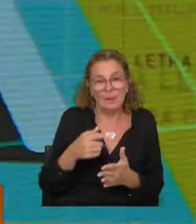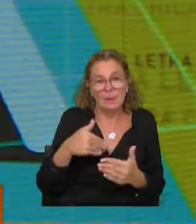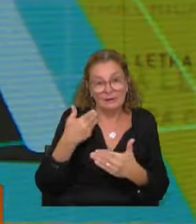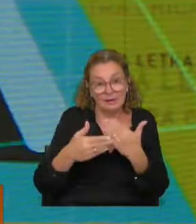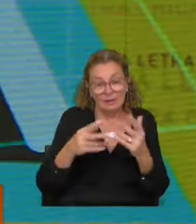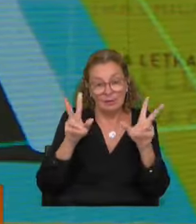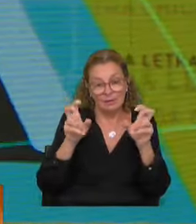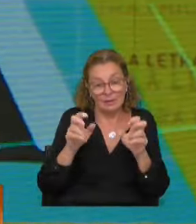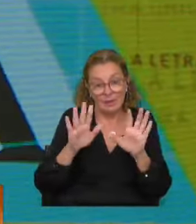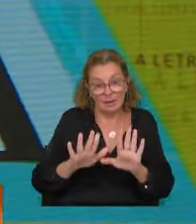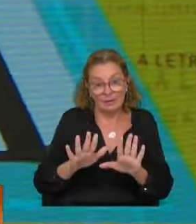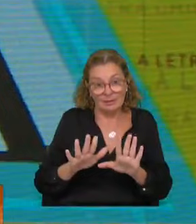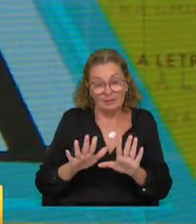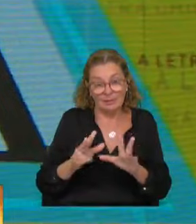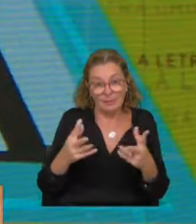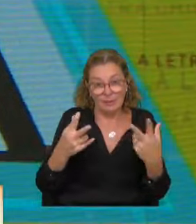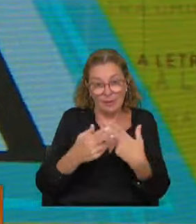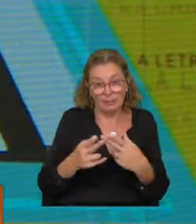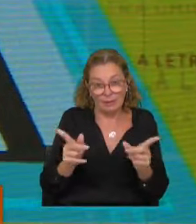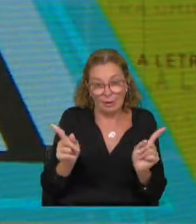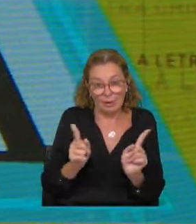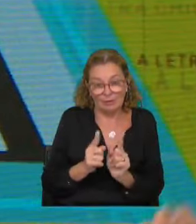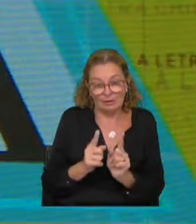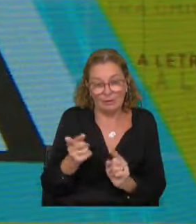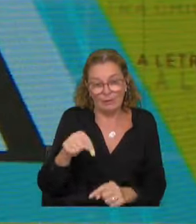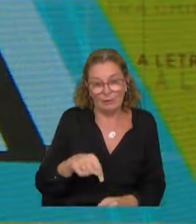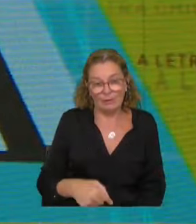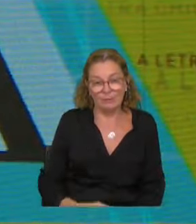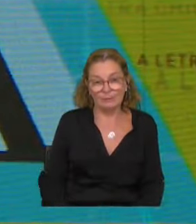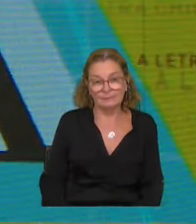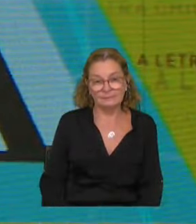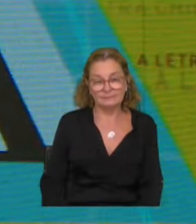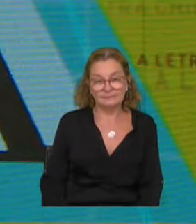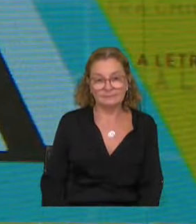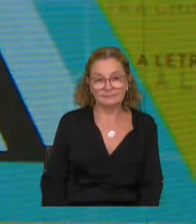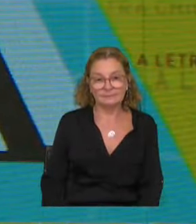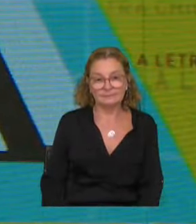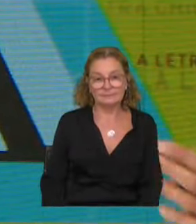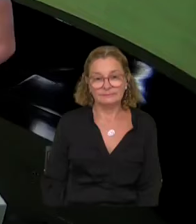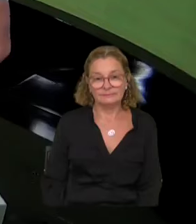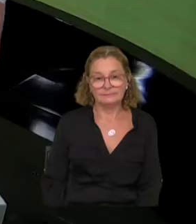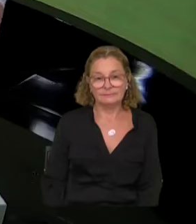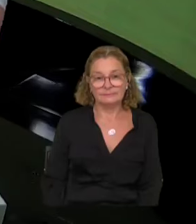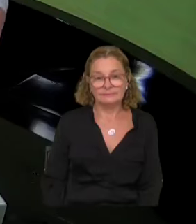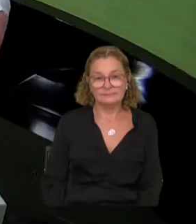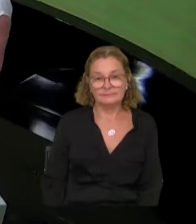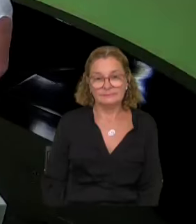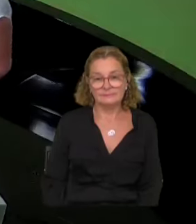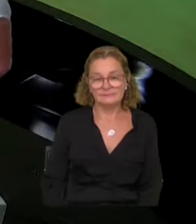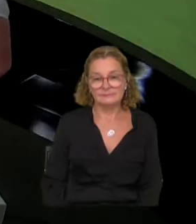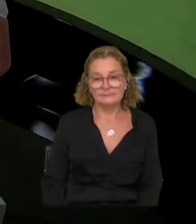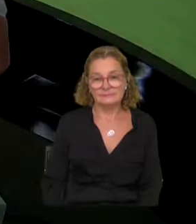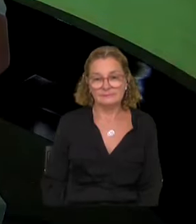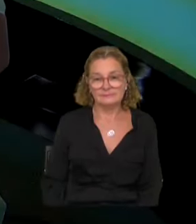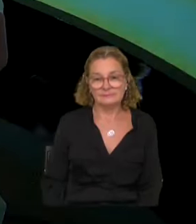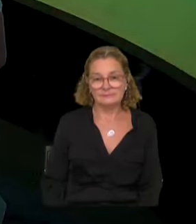quédense que habos una brevísima tanda y ya sigue la letra chica